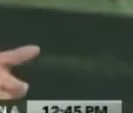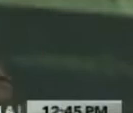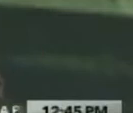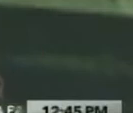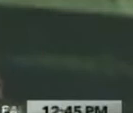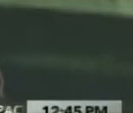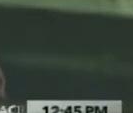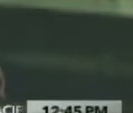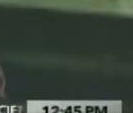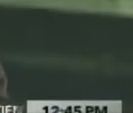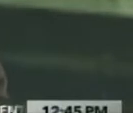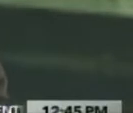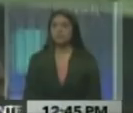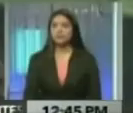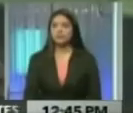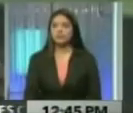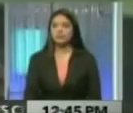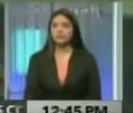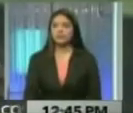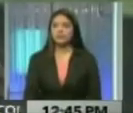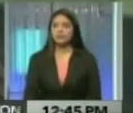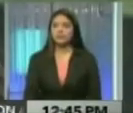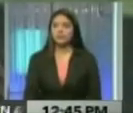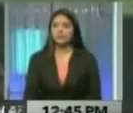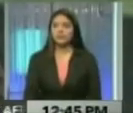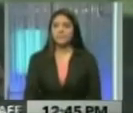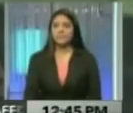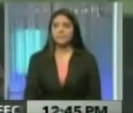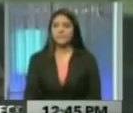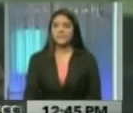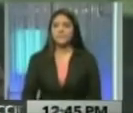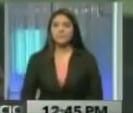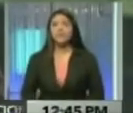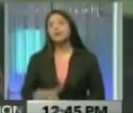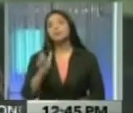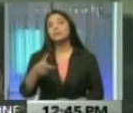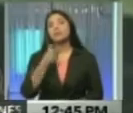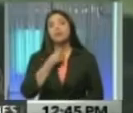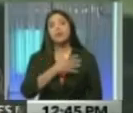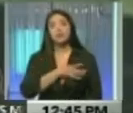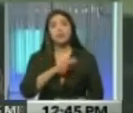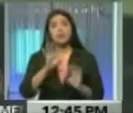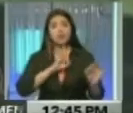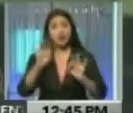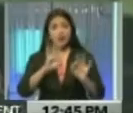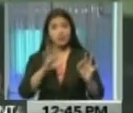y que seguro traerá muchísimos espectadores y amantes del teatro. Adelante.